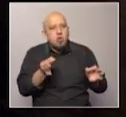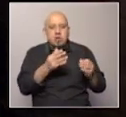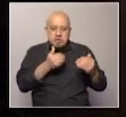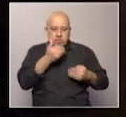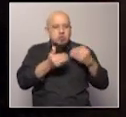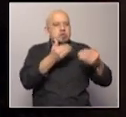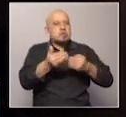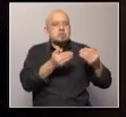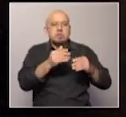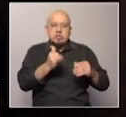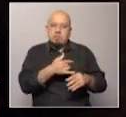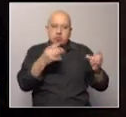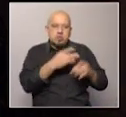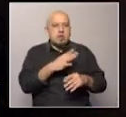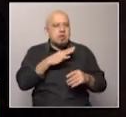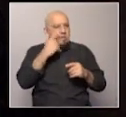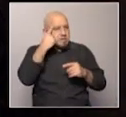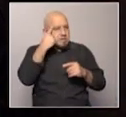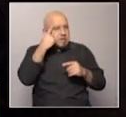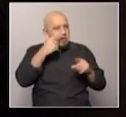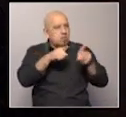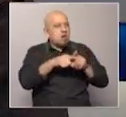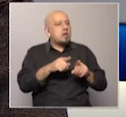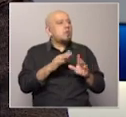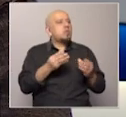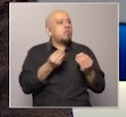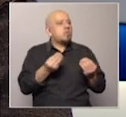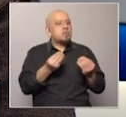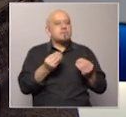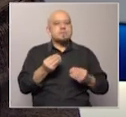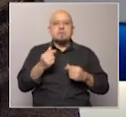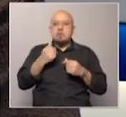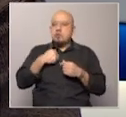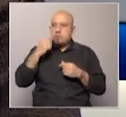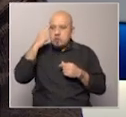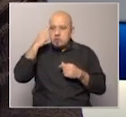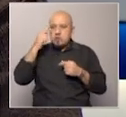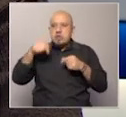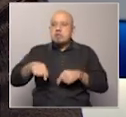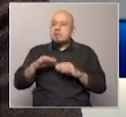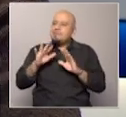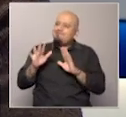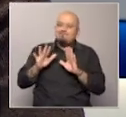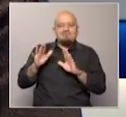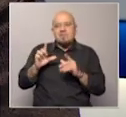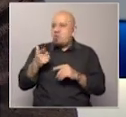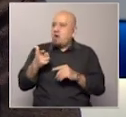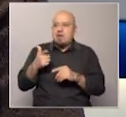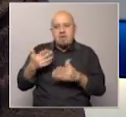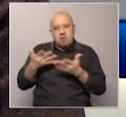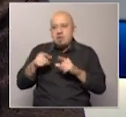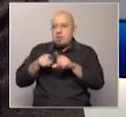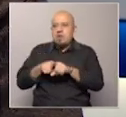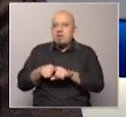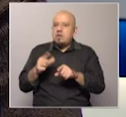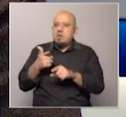se completó hay que pensar un desarrollo similar o no necesariamente no necesariamente yo pienso que esa audacia se perdió no no no nos va a dar